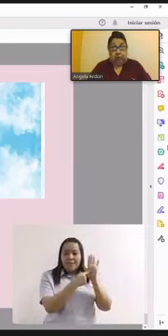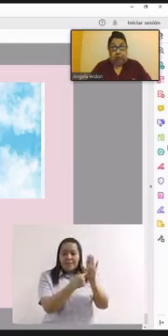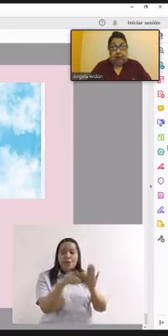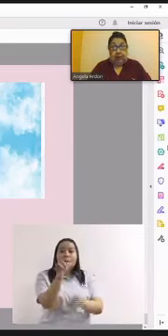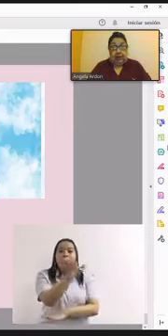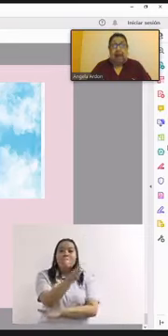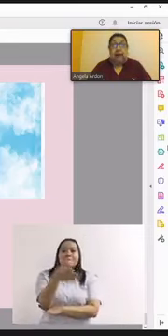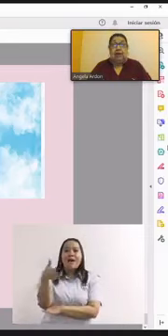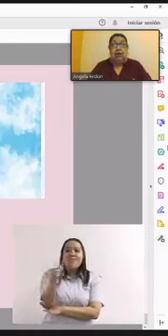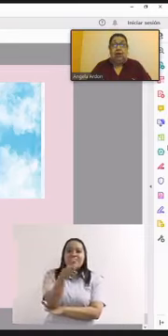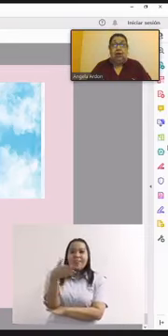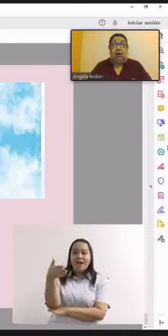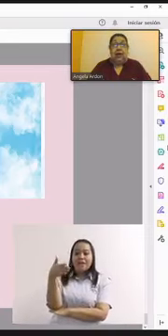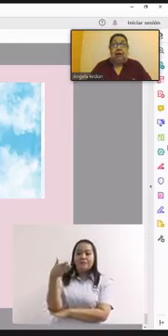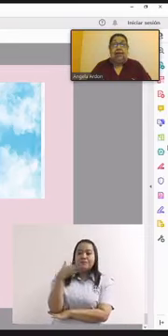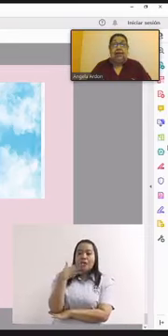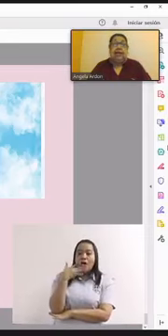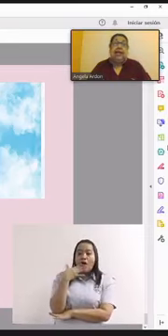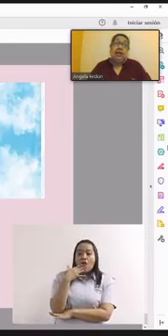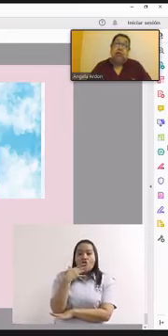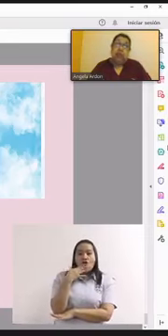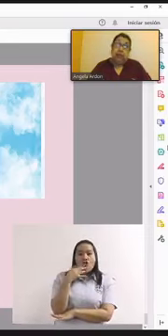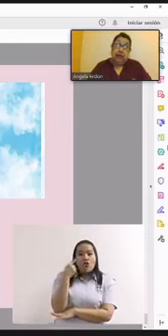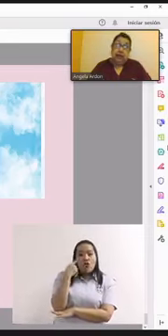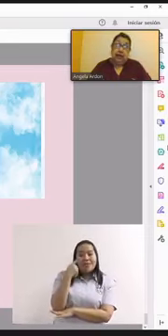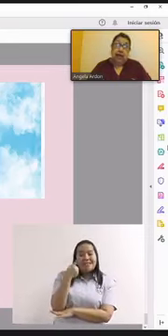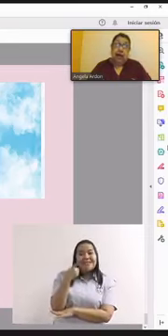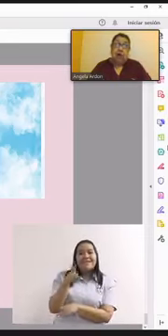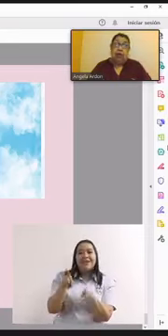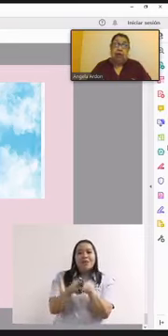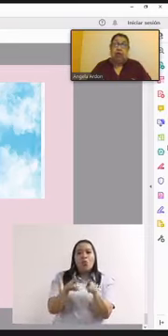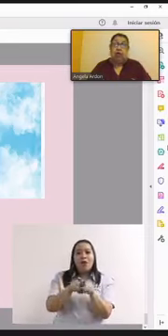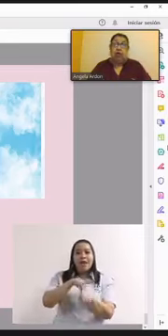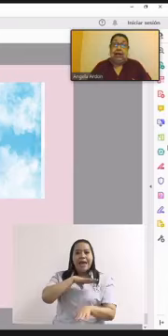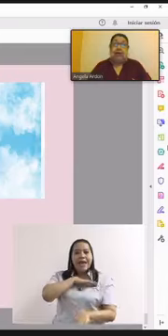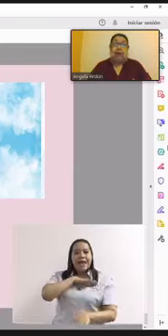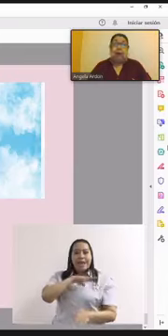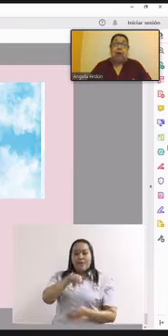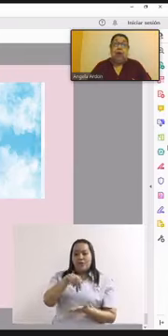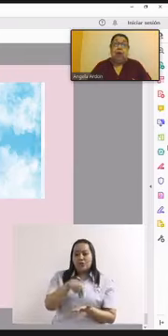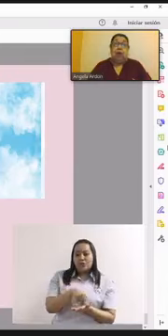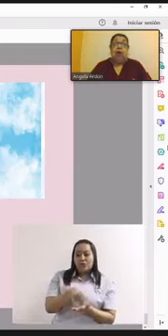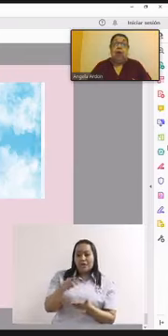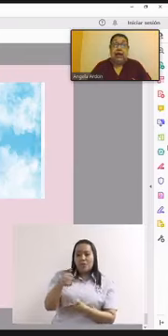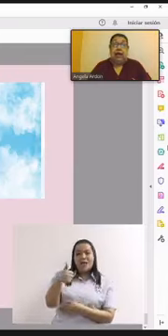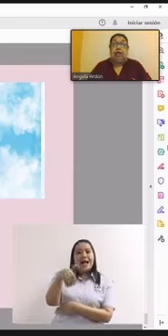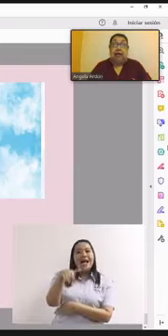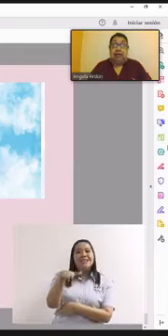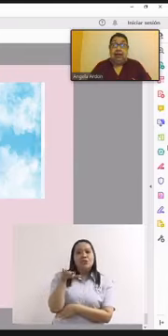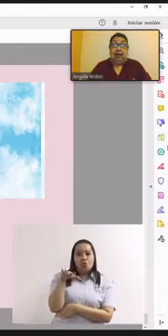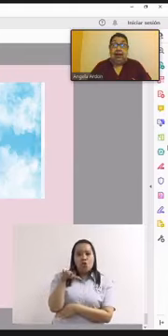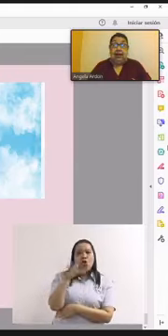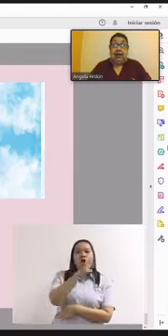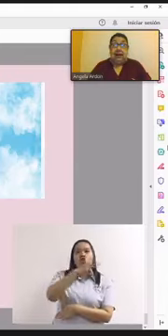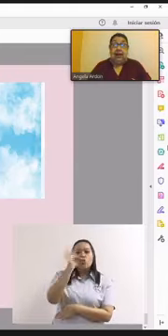color. Ese color estaba en el himno nacional, ahora azul turquesa, porque en el himno